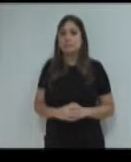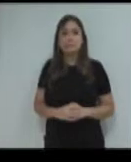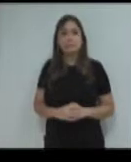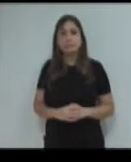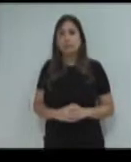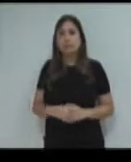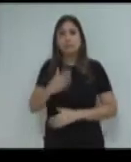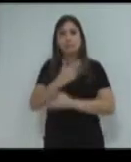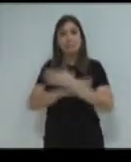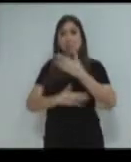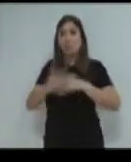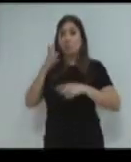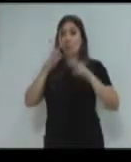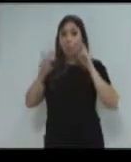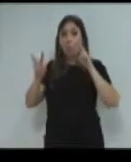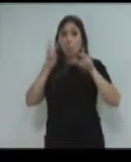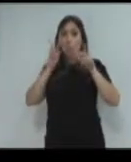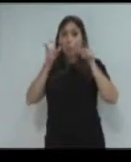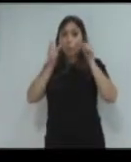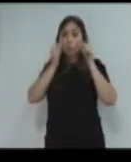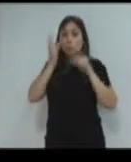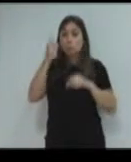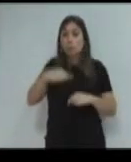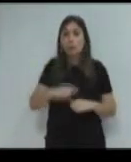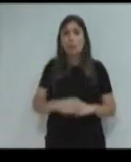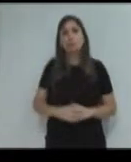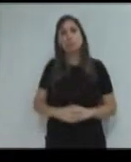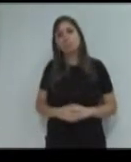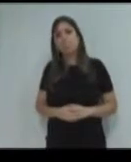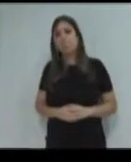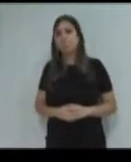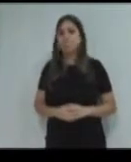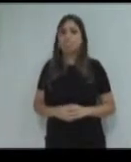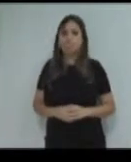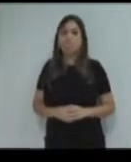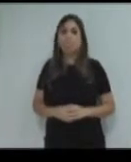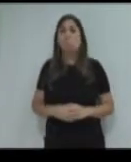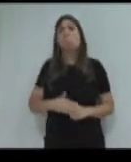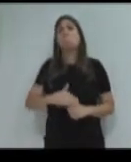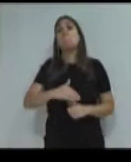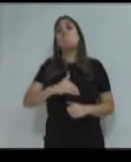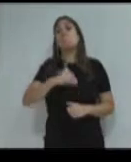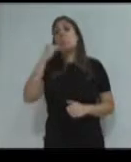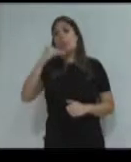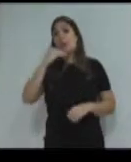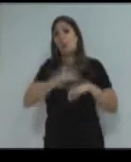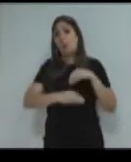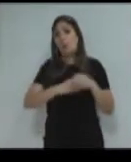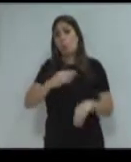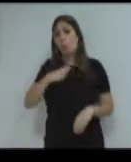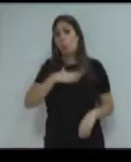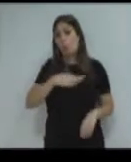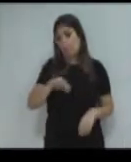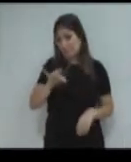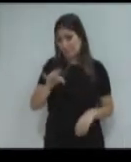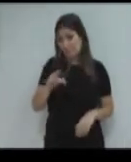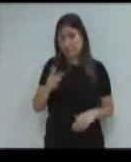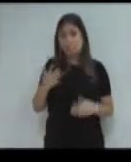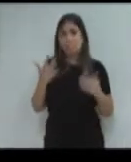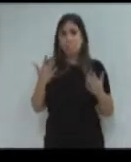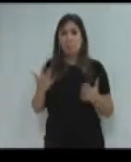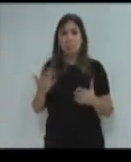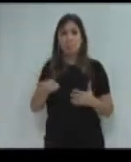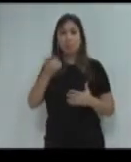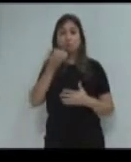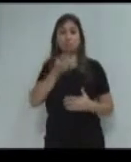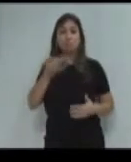para discapacidad visual se puede hacer algo, pero no llega a ser lo